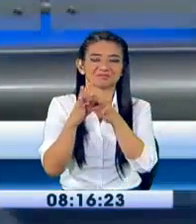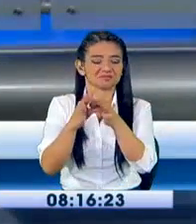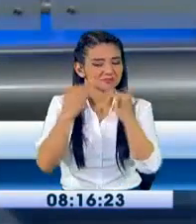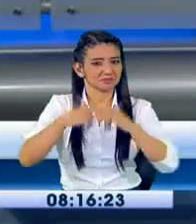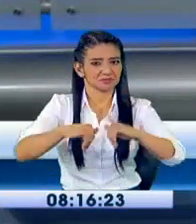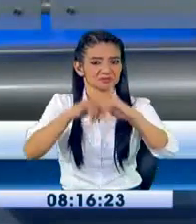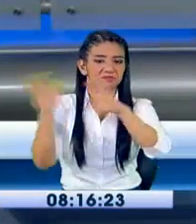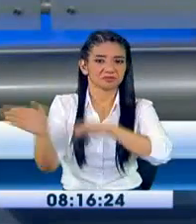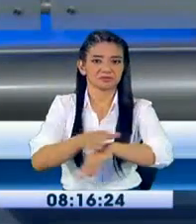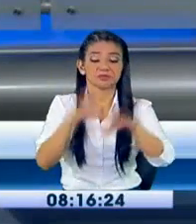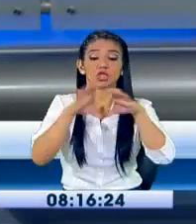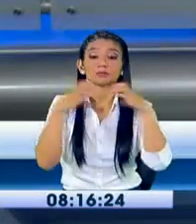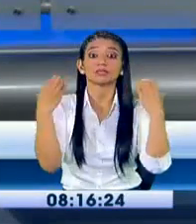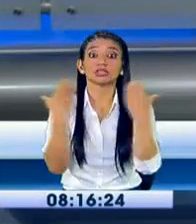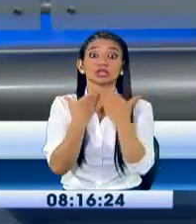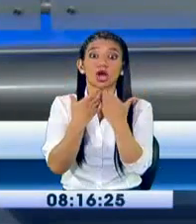Miremos.